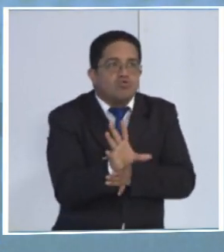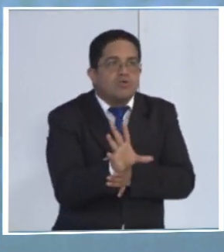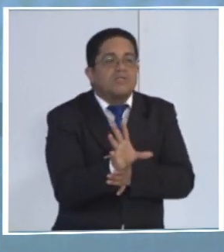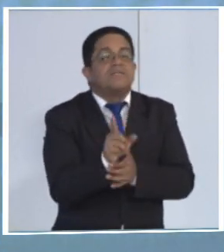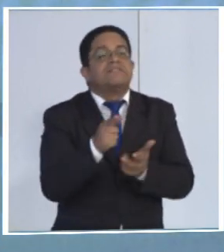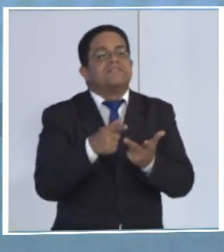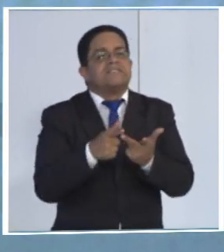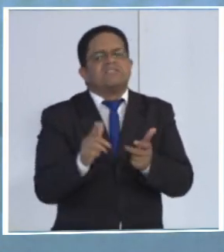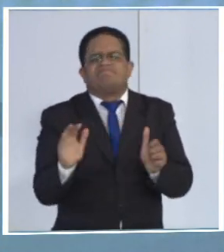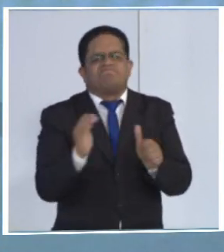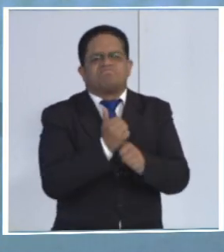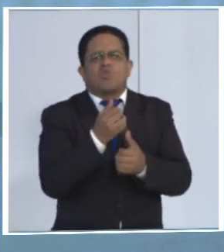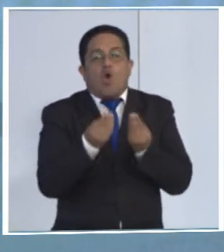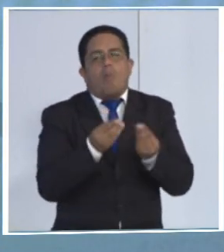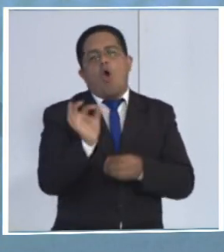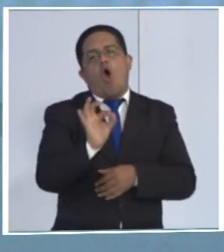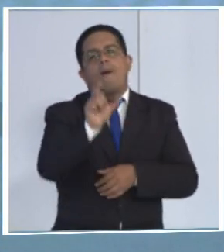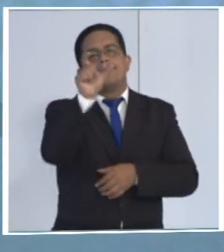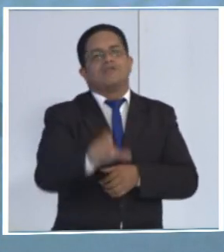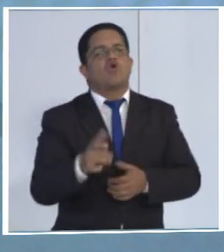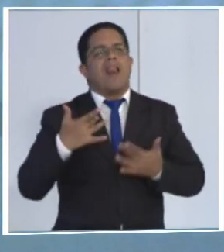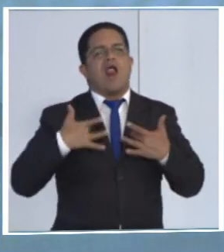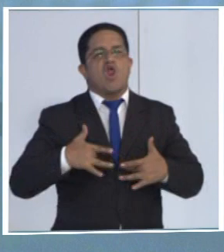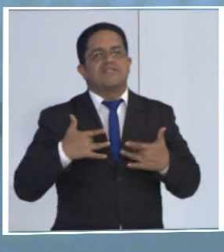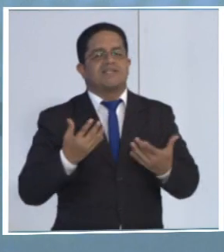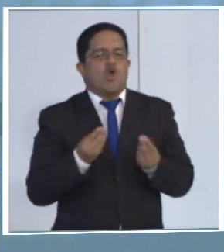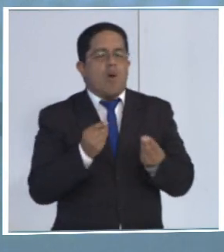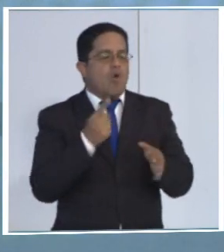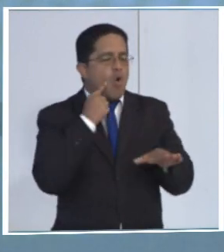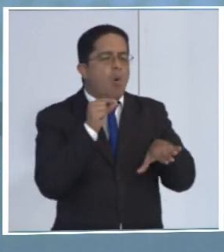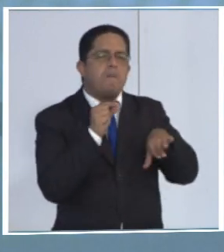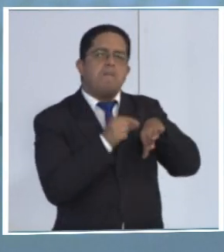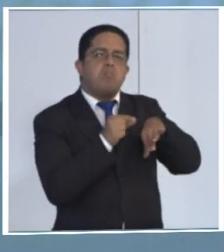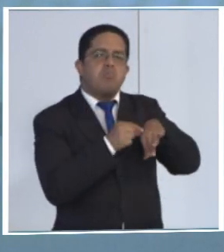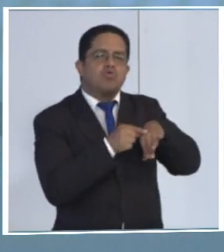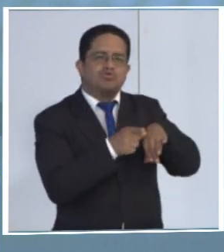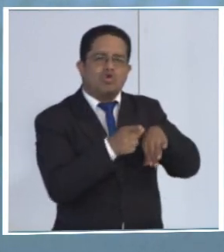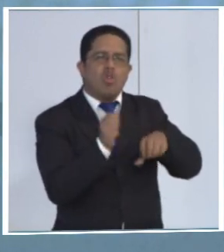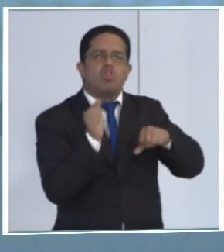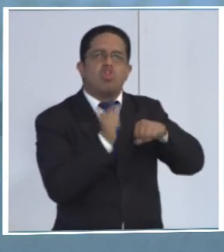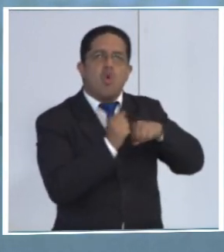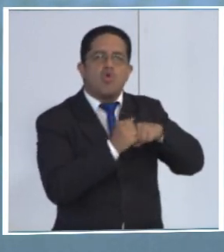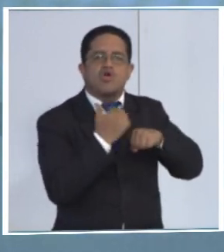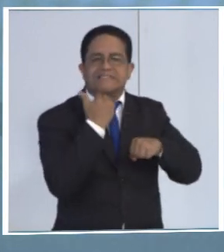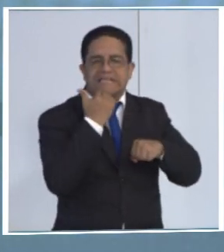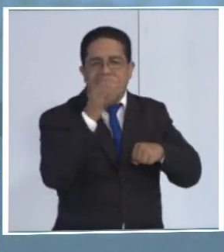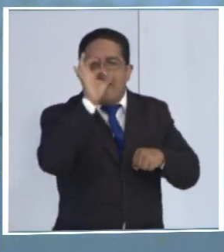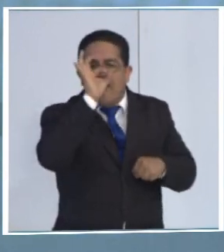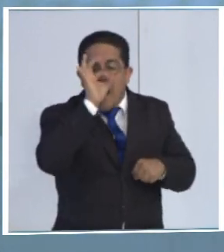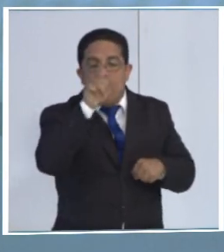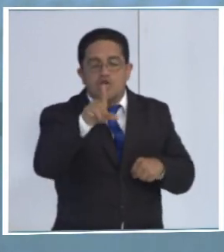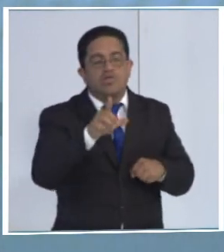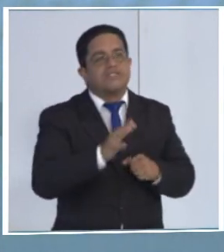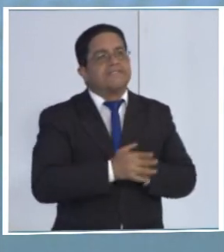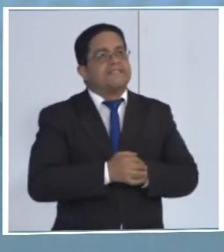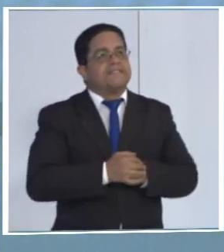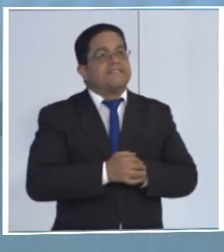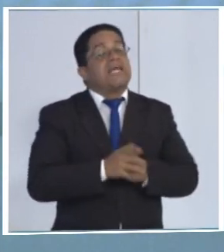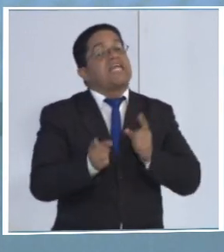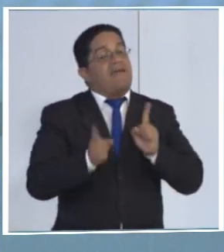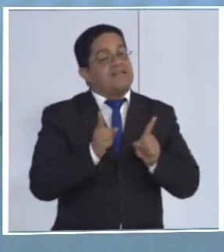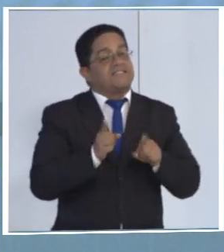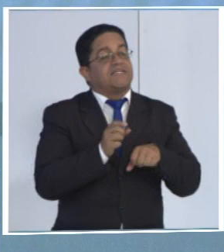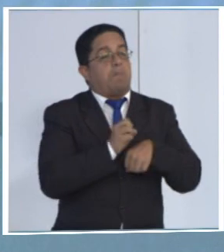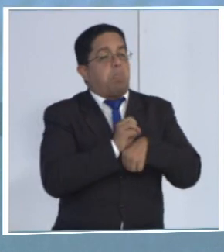se va a manifestar o el paciente lo va a sentir como un huequito o un punto que tiene cerca del ano por el que de vez en cuando bota secreción.